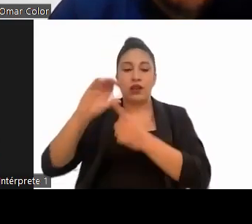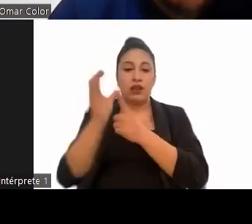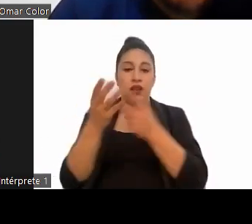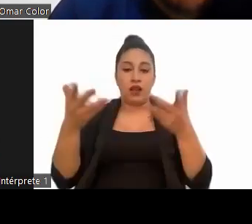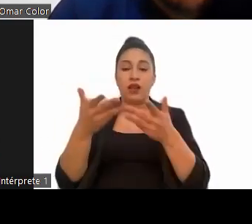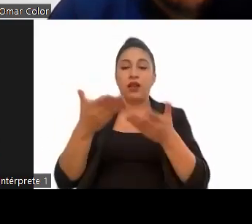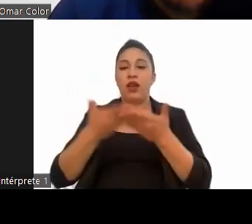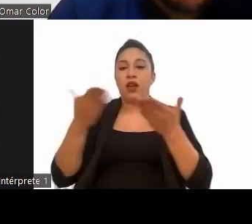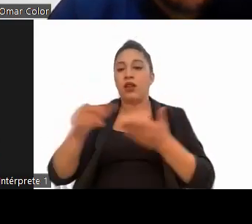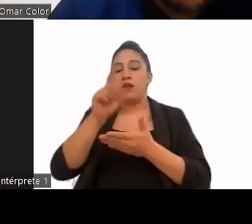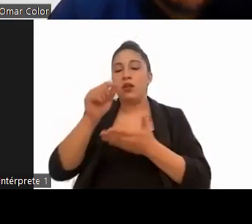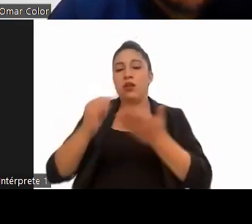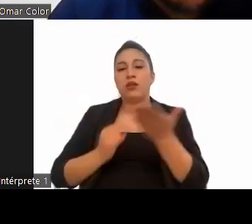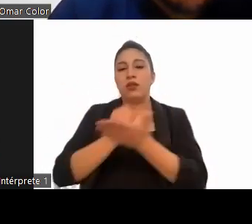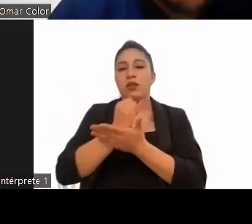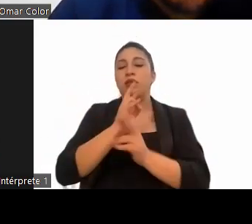así